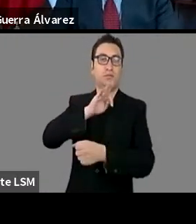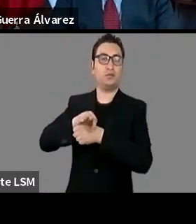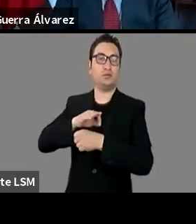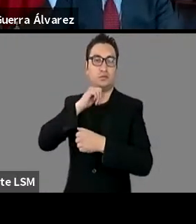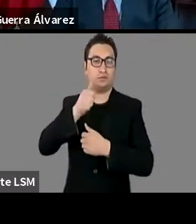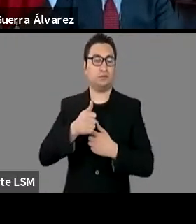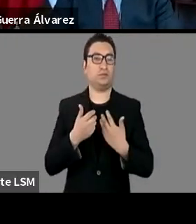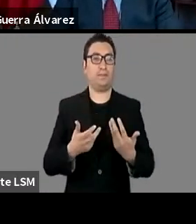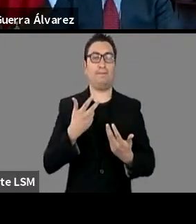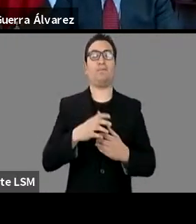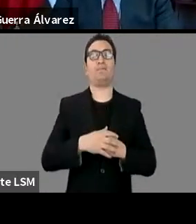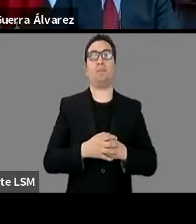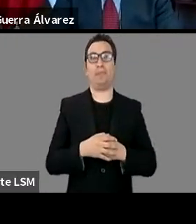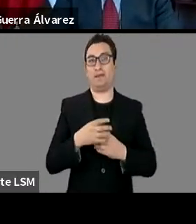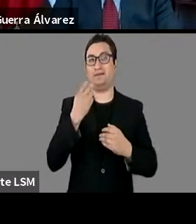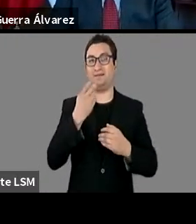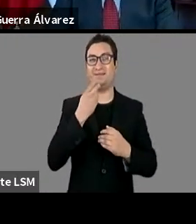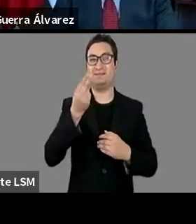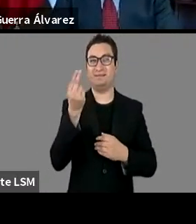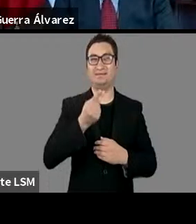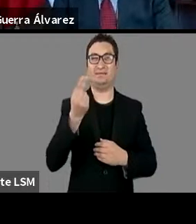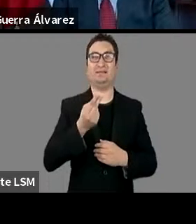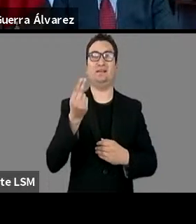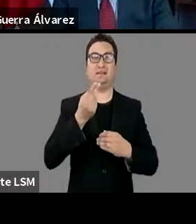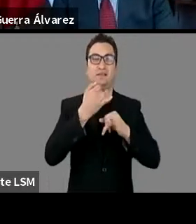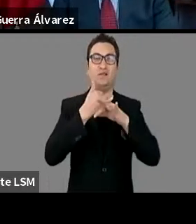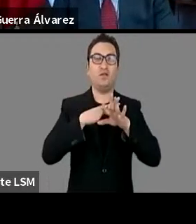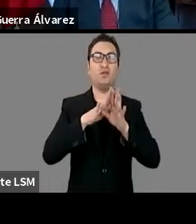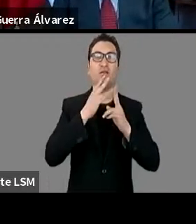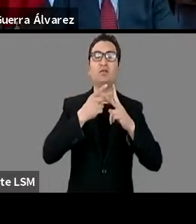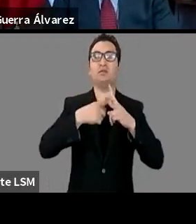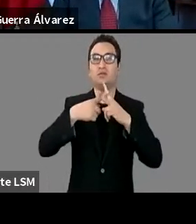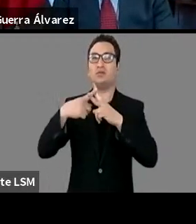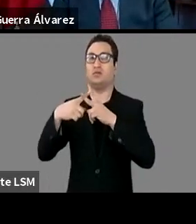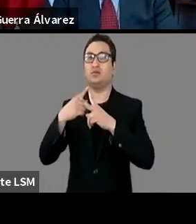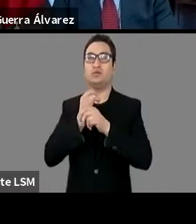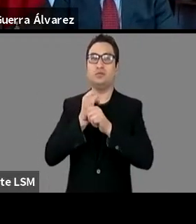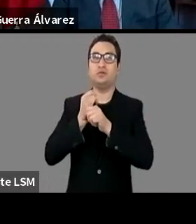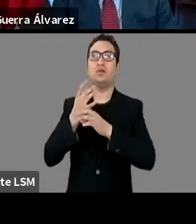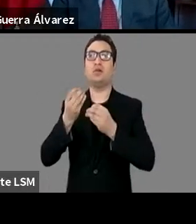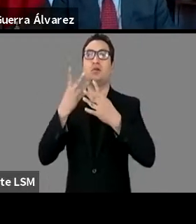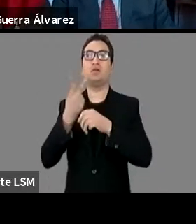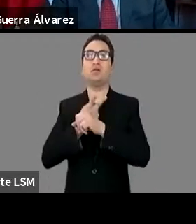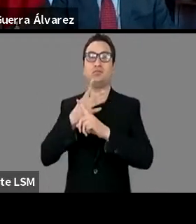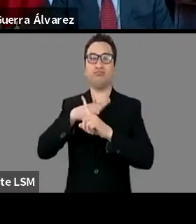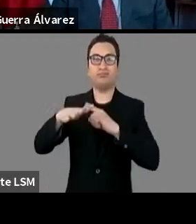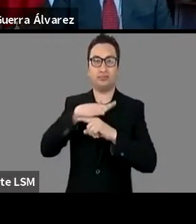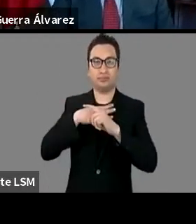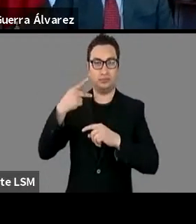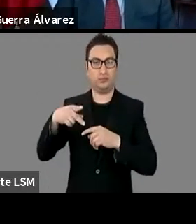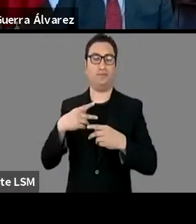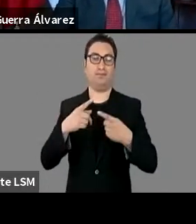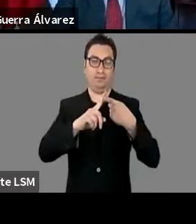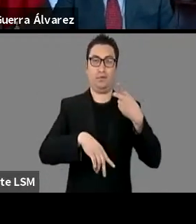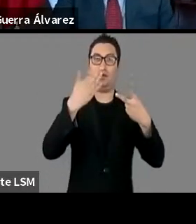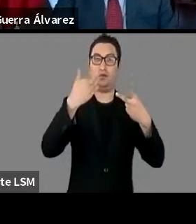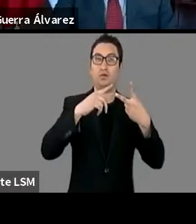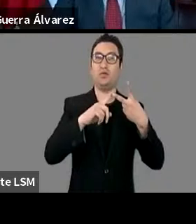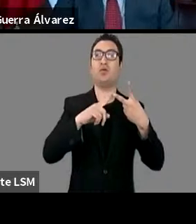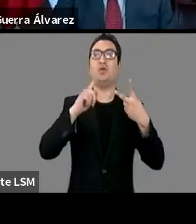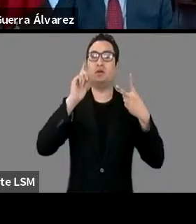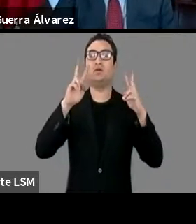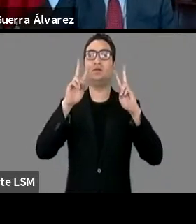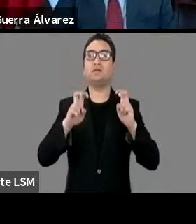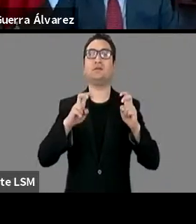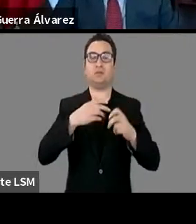necesario generar datos sobre su situación. Un segundo punto que me gustaría tocar es el acceso a la justicia. Nada más a grandes